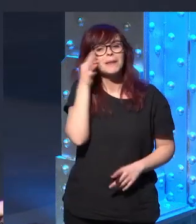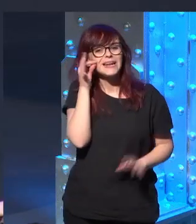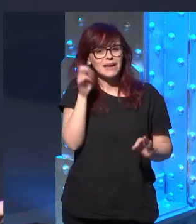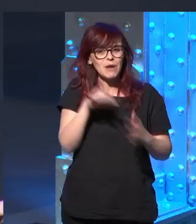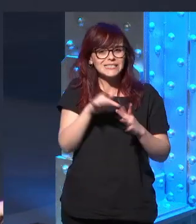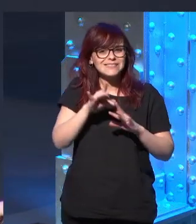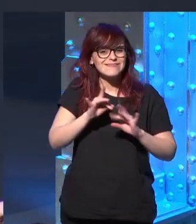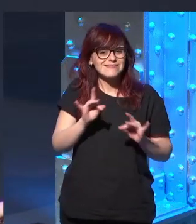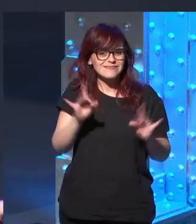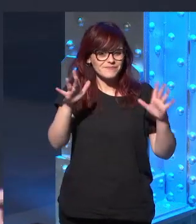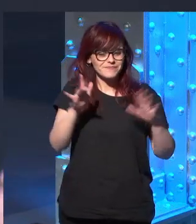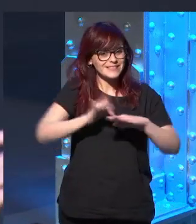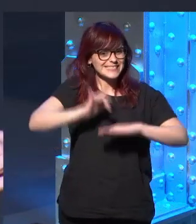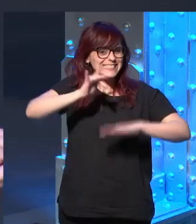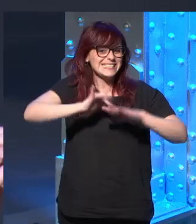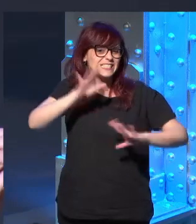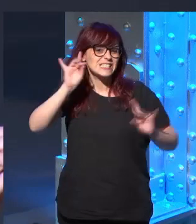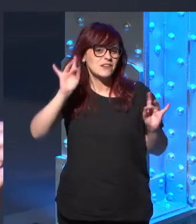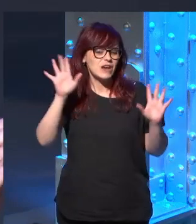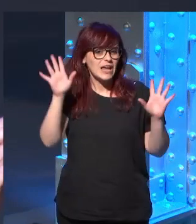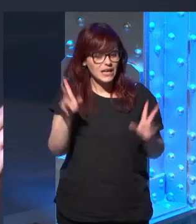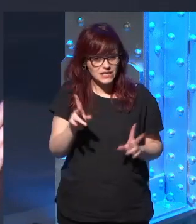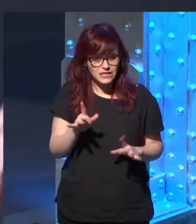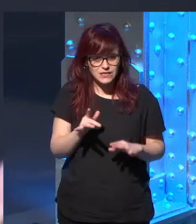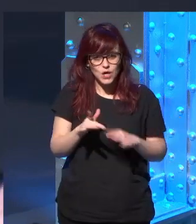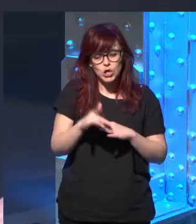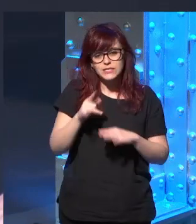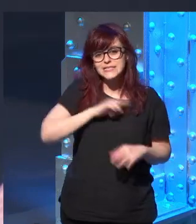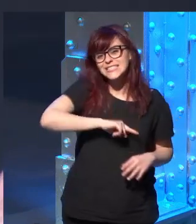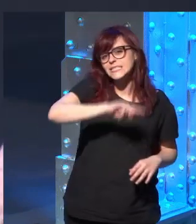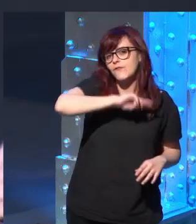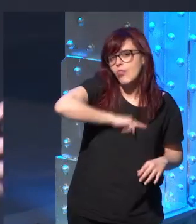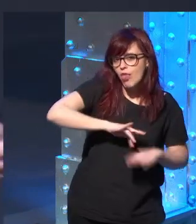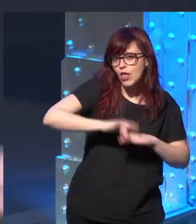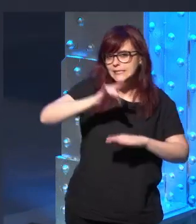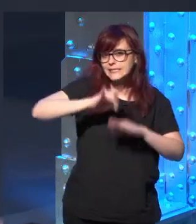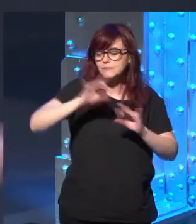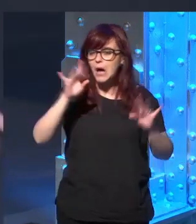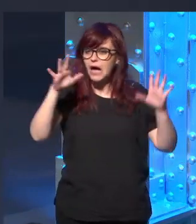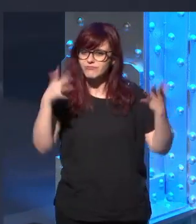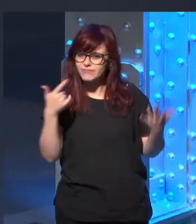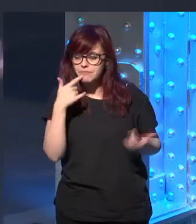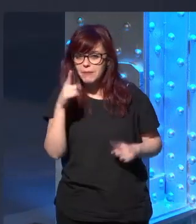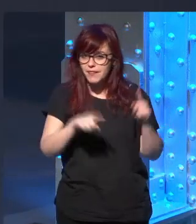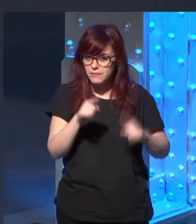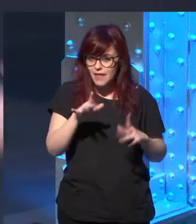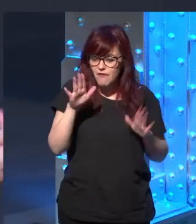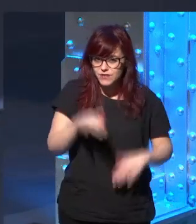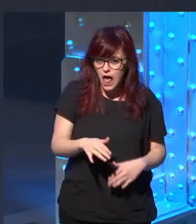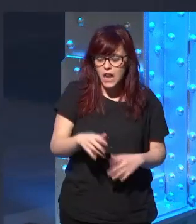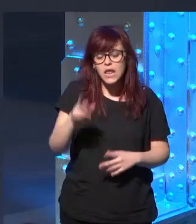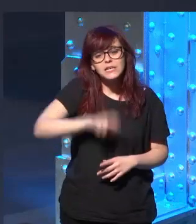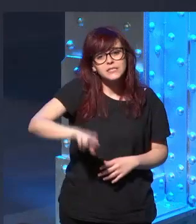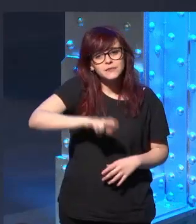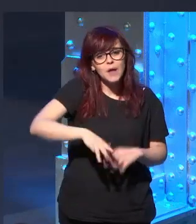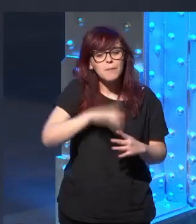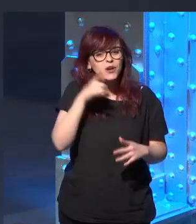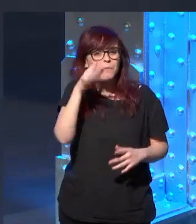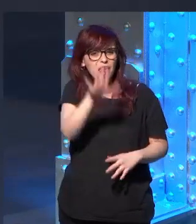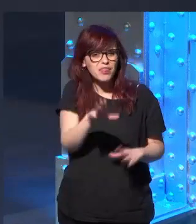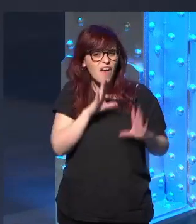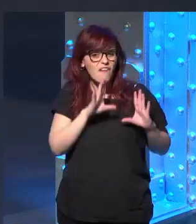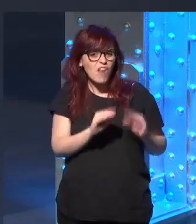esa sensiblería, supuestamente, ¿no? ¿La sensiblería? Sensibilidad. No, exacto. La sensiblería yo creo que es redundante en la sensibilidad, sí, pero ¿por qué se